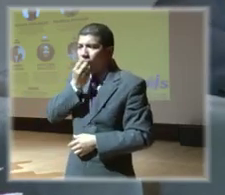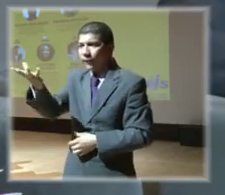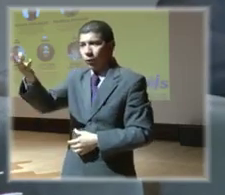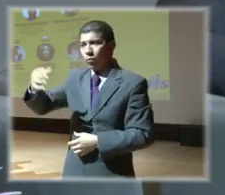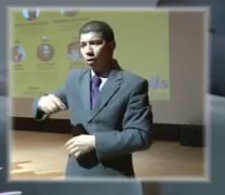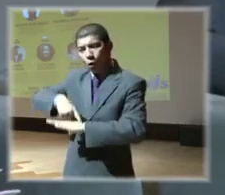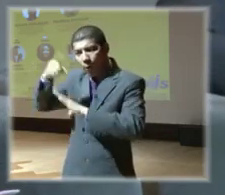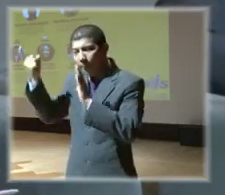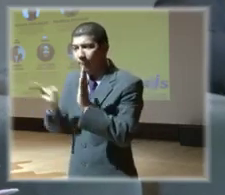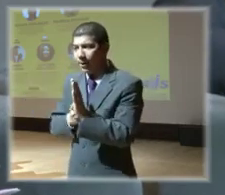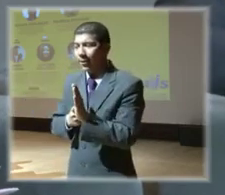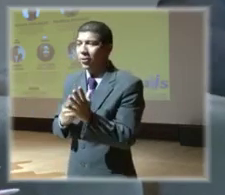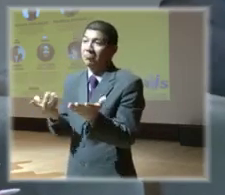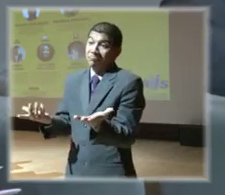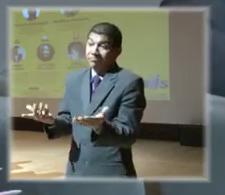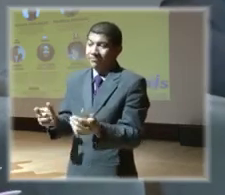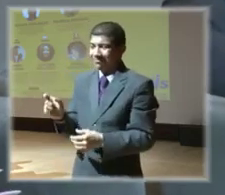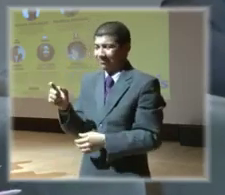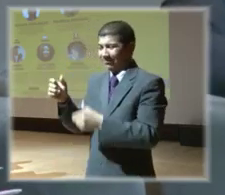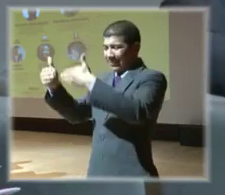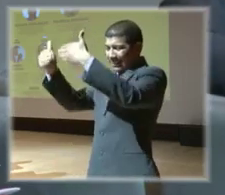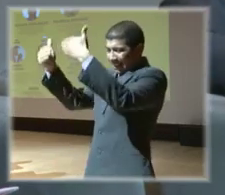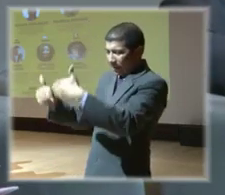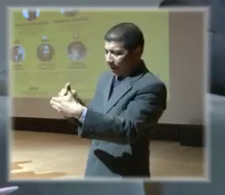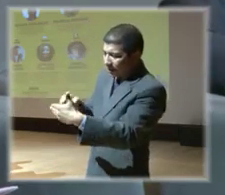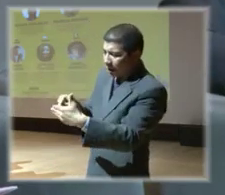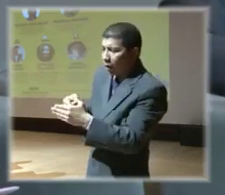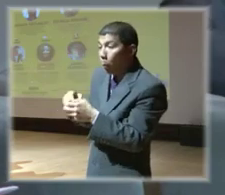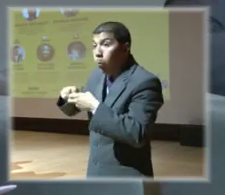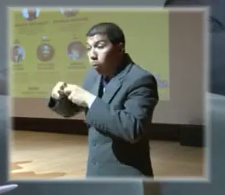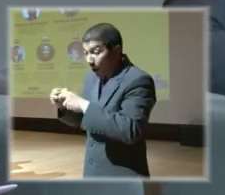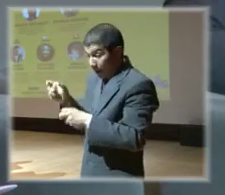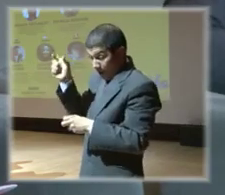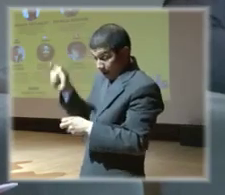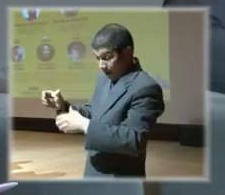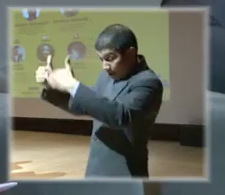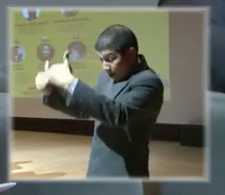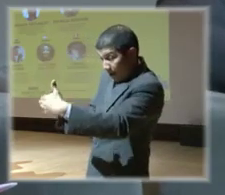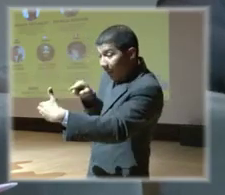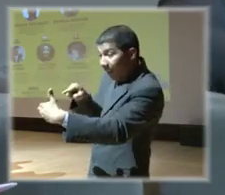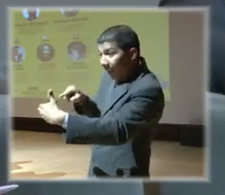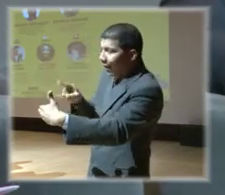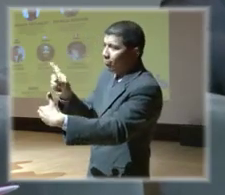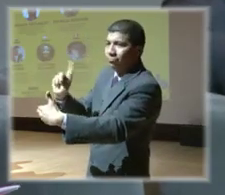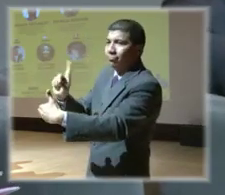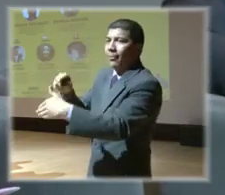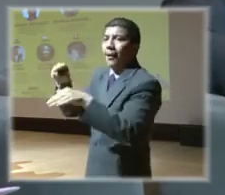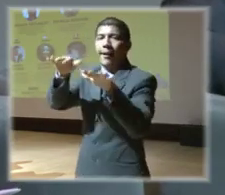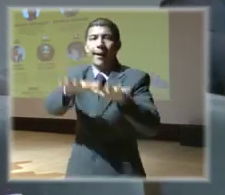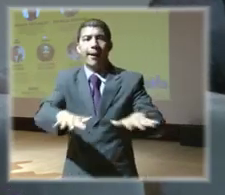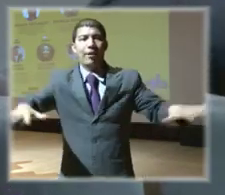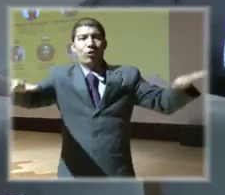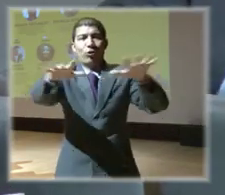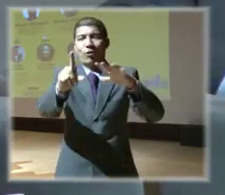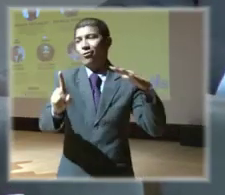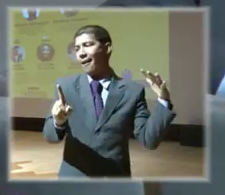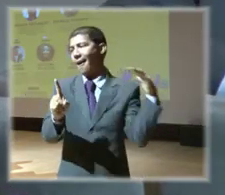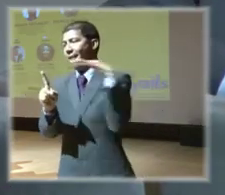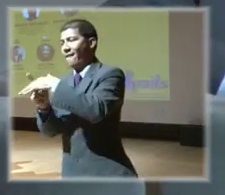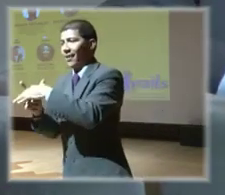Esto quiere decir que la discapacidad no es un problema o una carencia de la persona, sino que el entorno determina si una persona